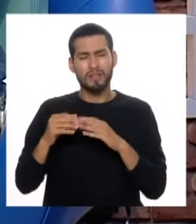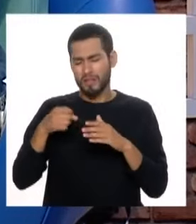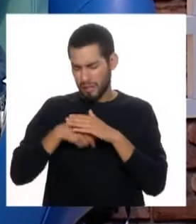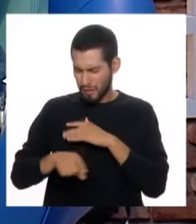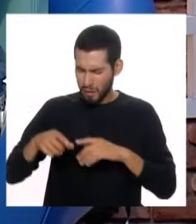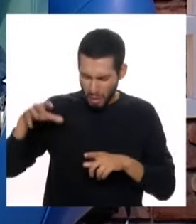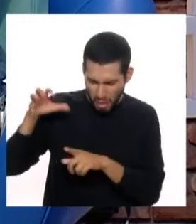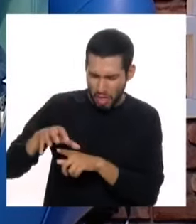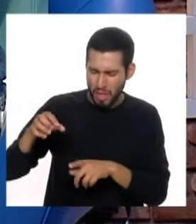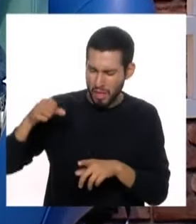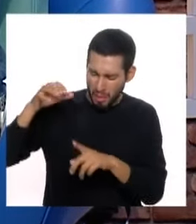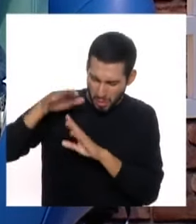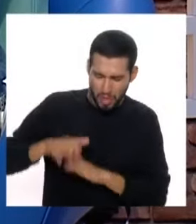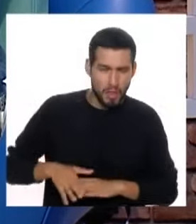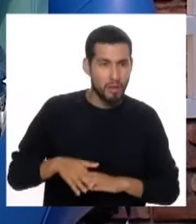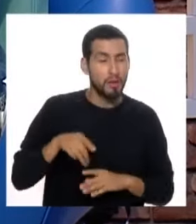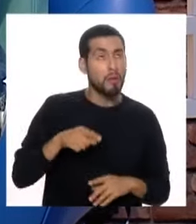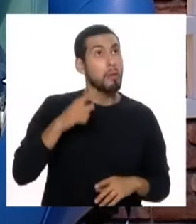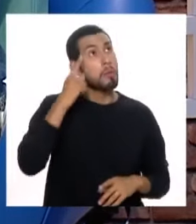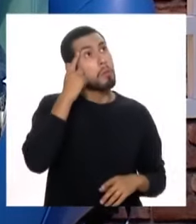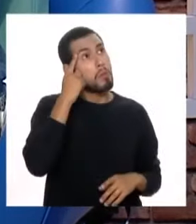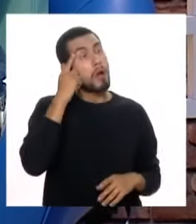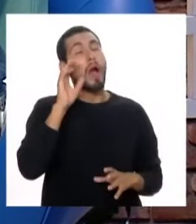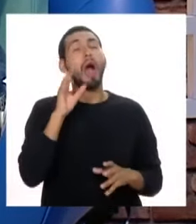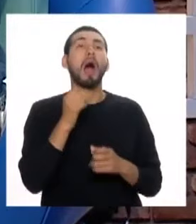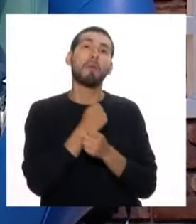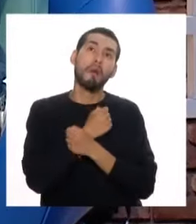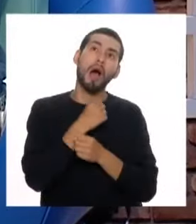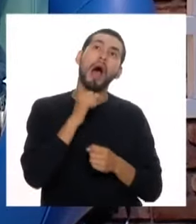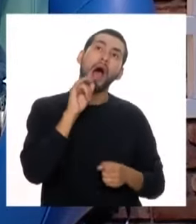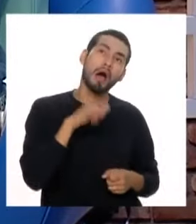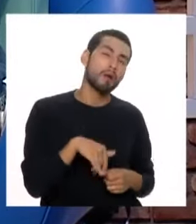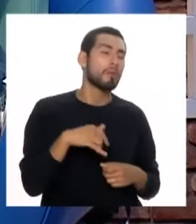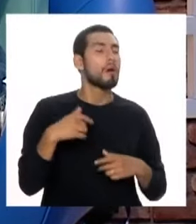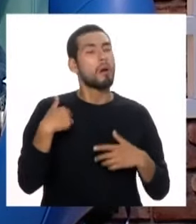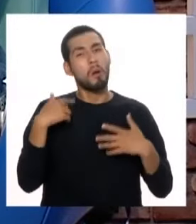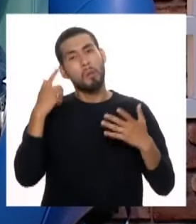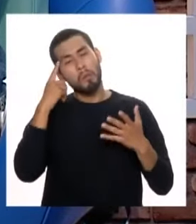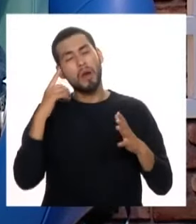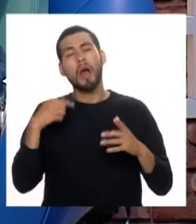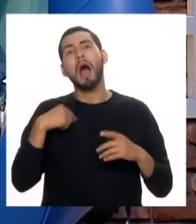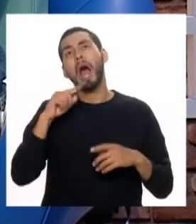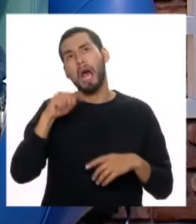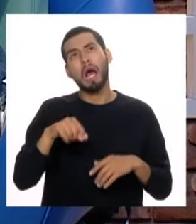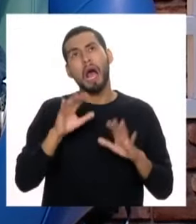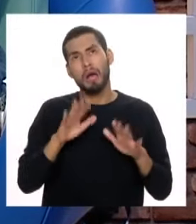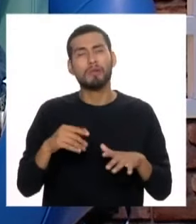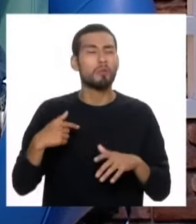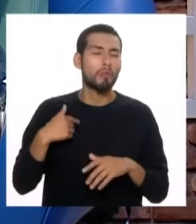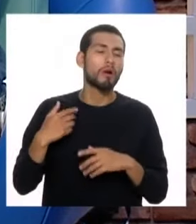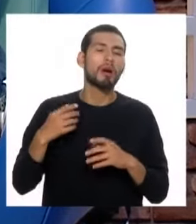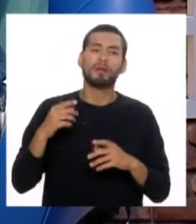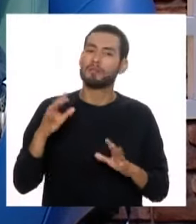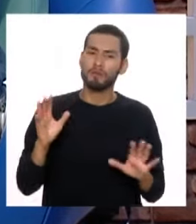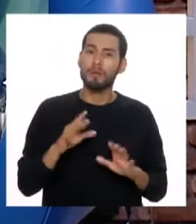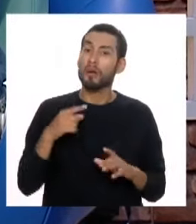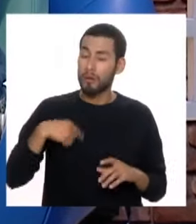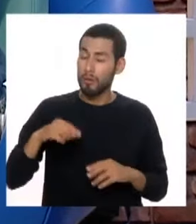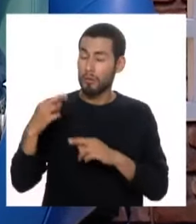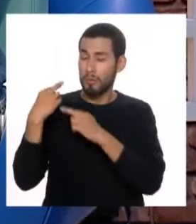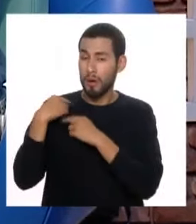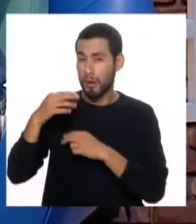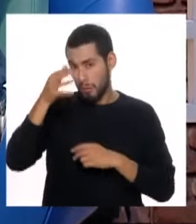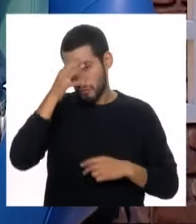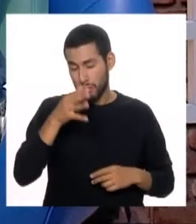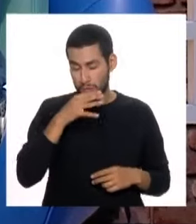la maltratan, la humillan, va a pensar que así es el amor, sí, que, y el chiquito va a aprender que es así. Entonces, creo que también hay una responsabilidad de los padres, porque a veces los padres decimos,